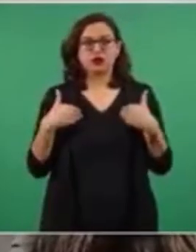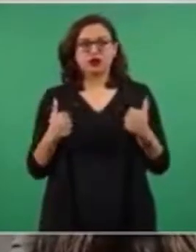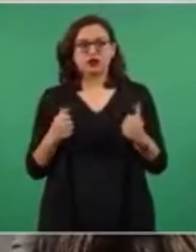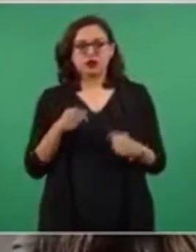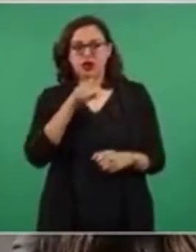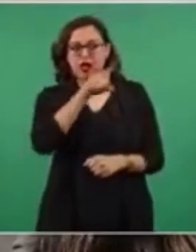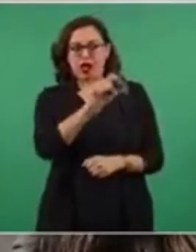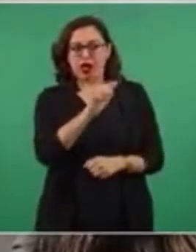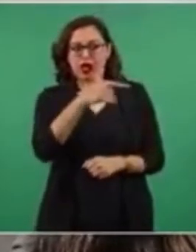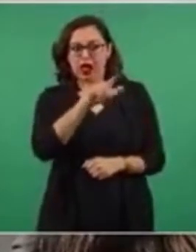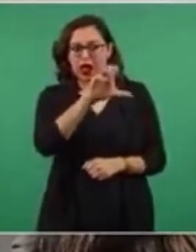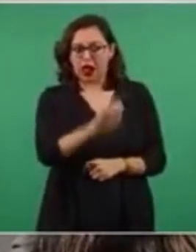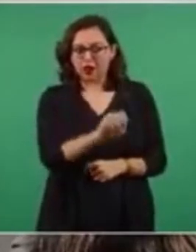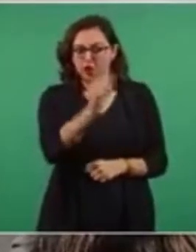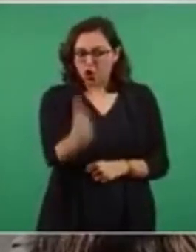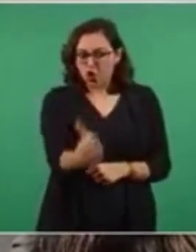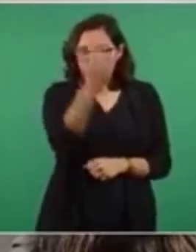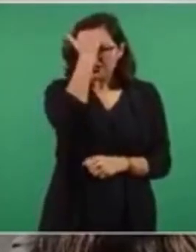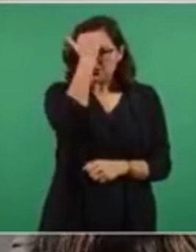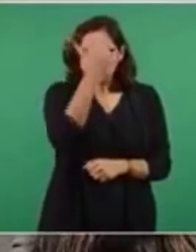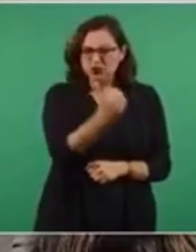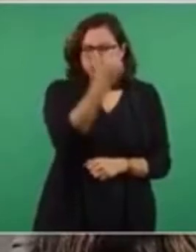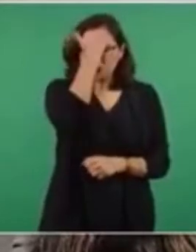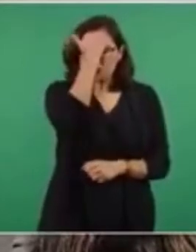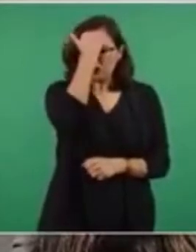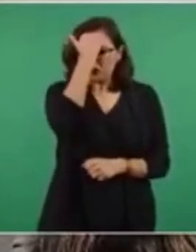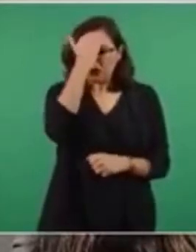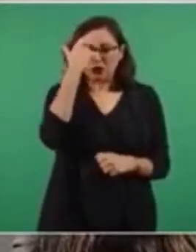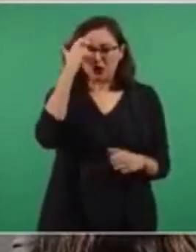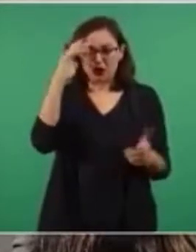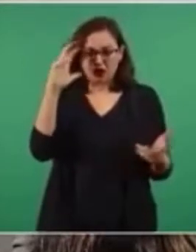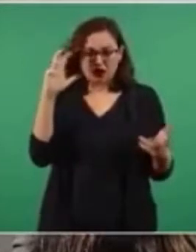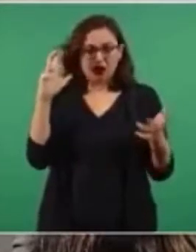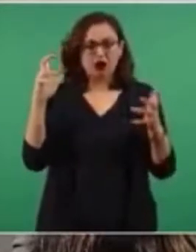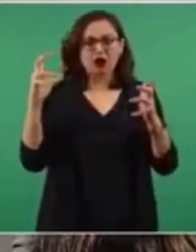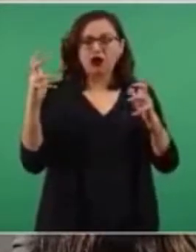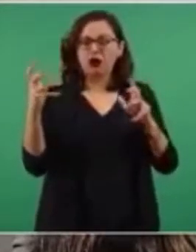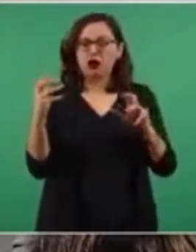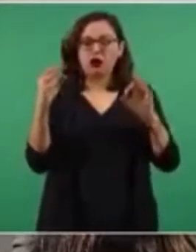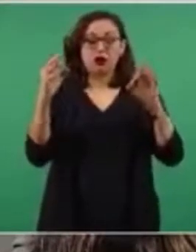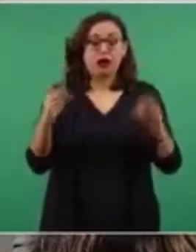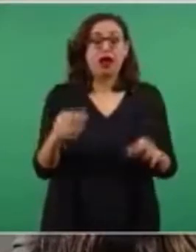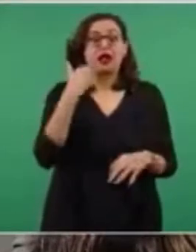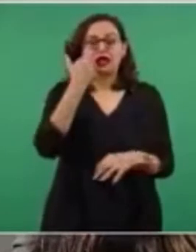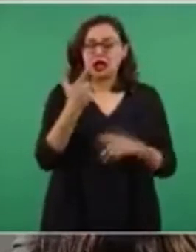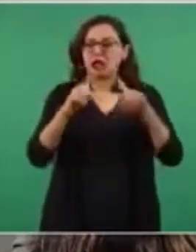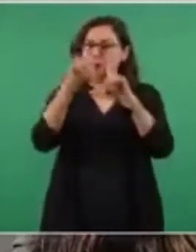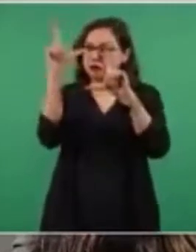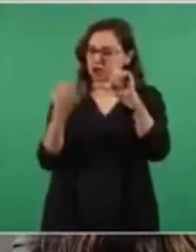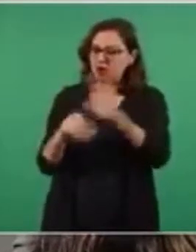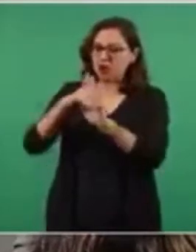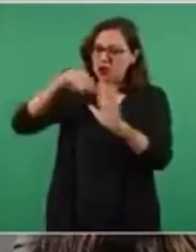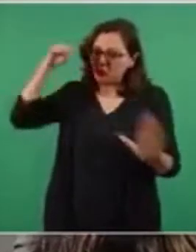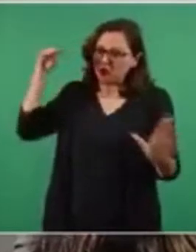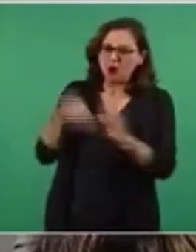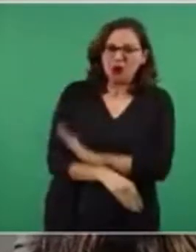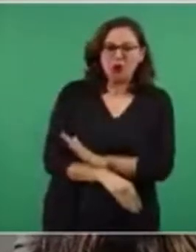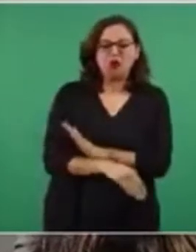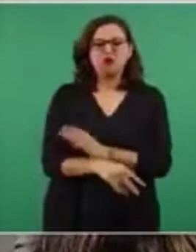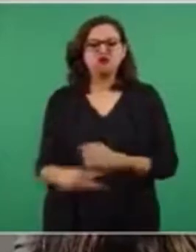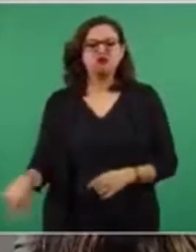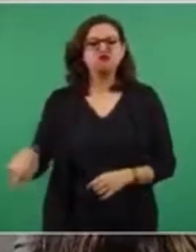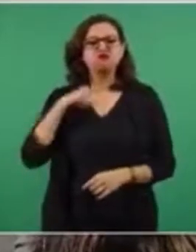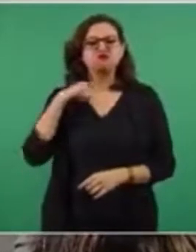todas las estupideces que hace adquieren una lógica impecable. Él quiere que este país esté jodido y